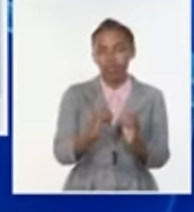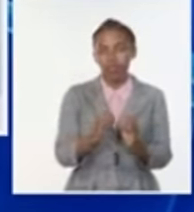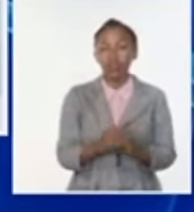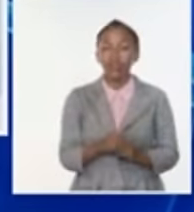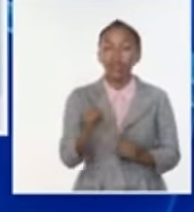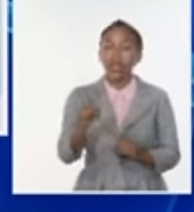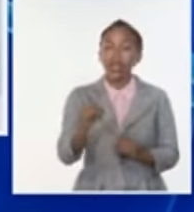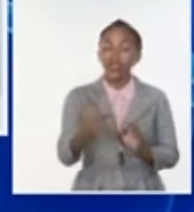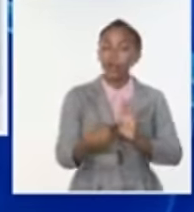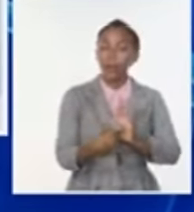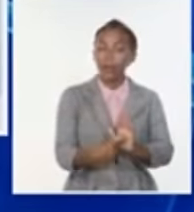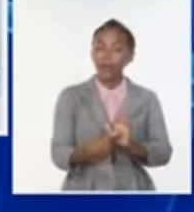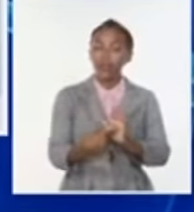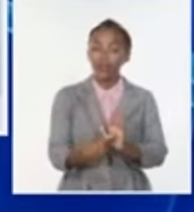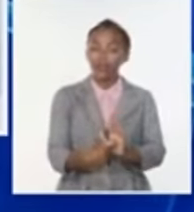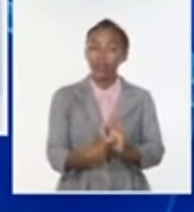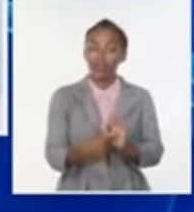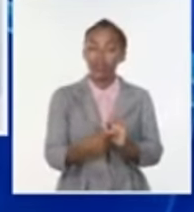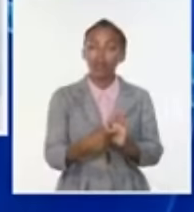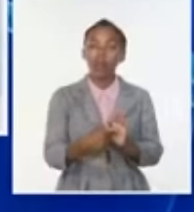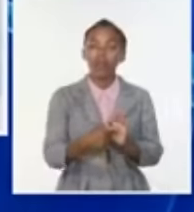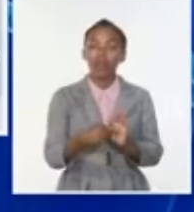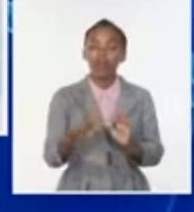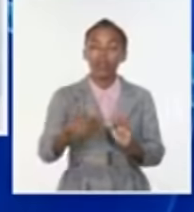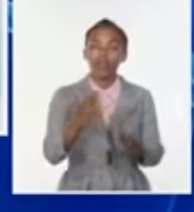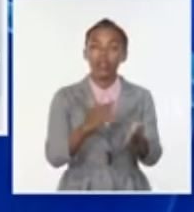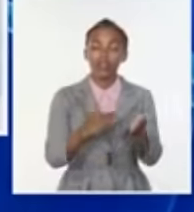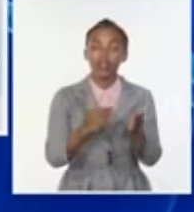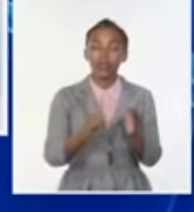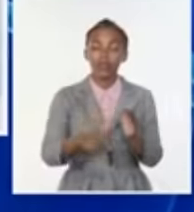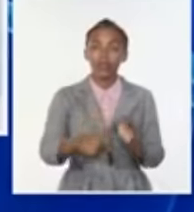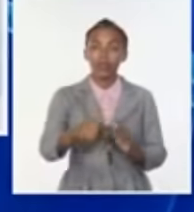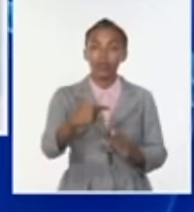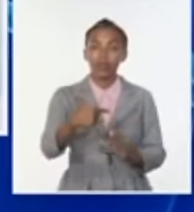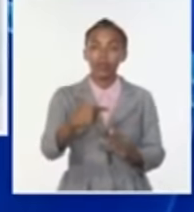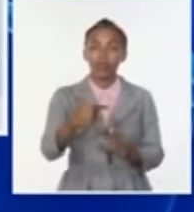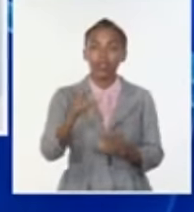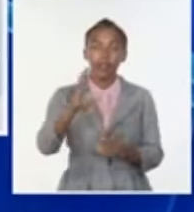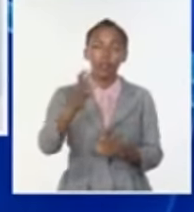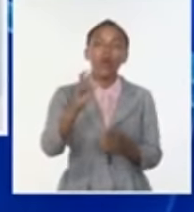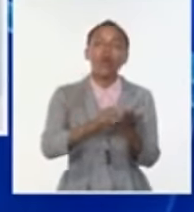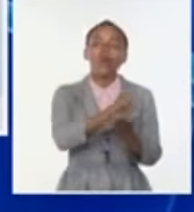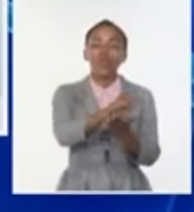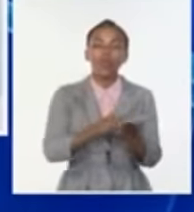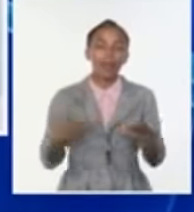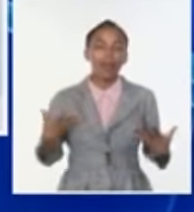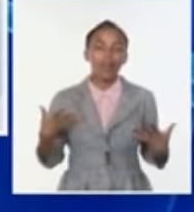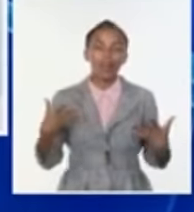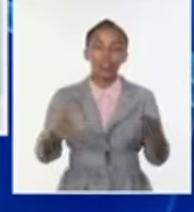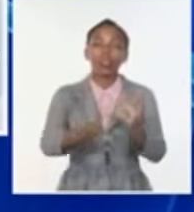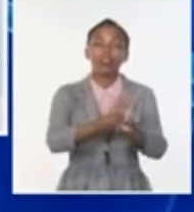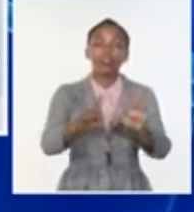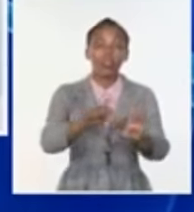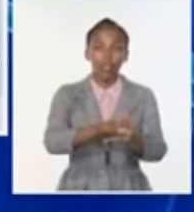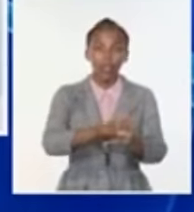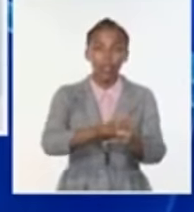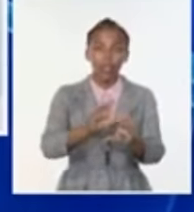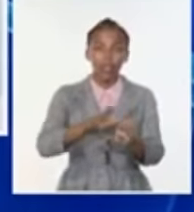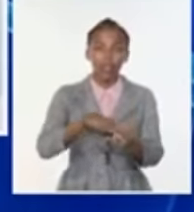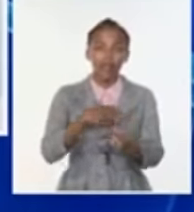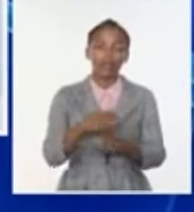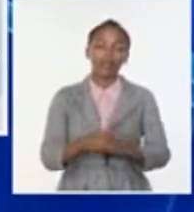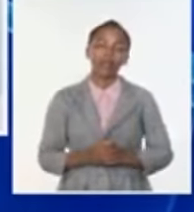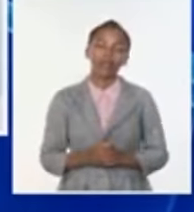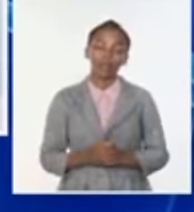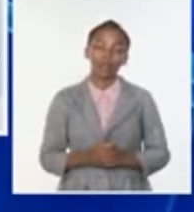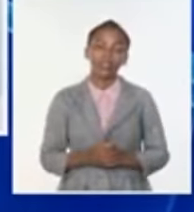la ministra presidenta del banco un programa para poder enfrentar estas violaciones y para poder impulsar este proceso. Y